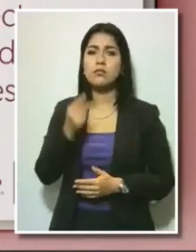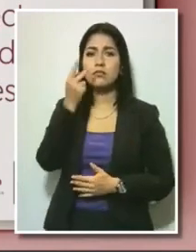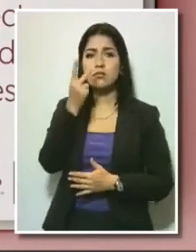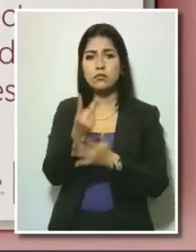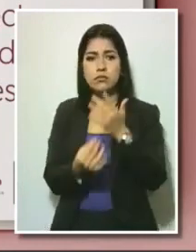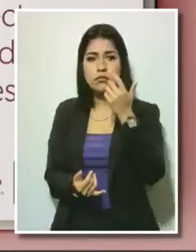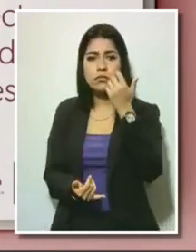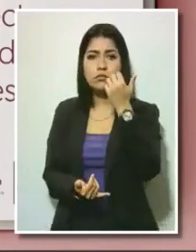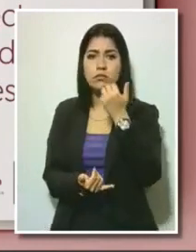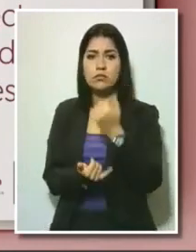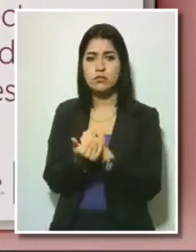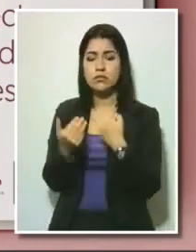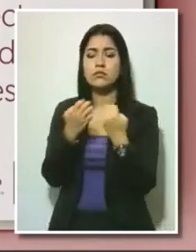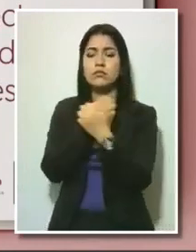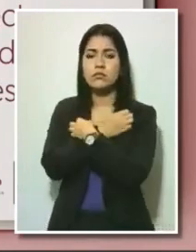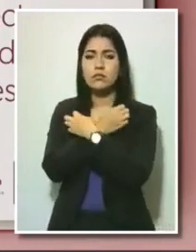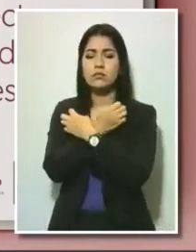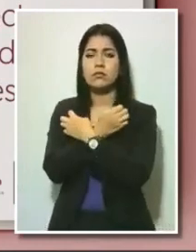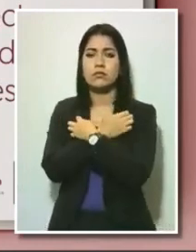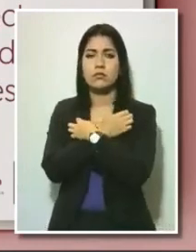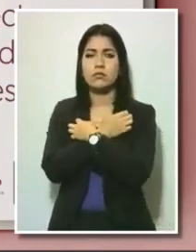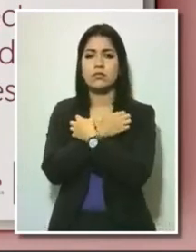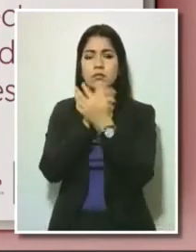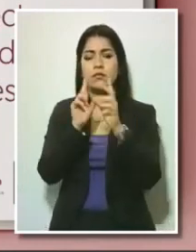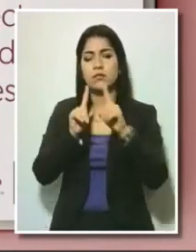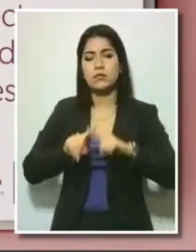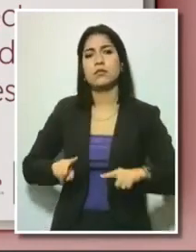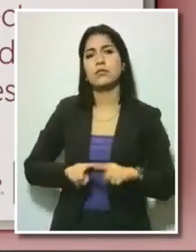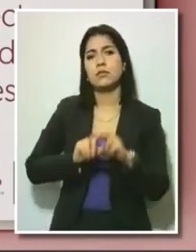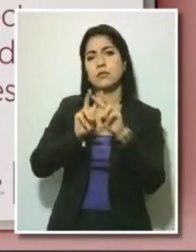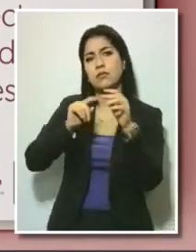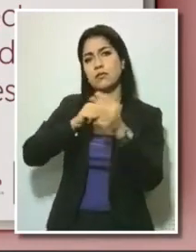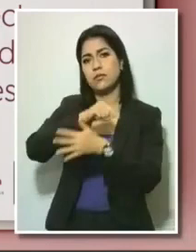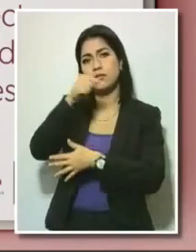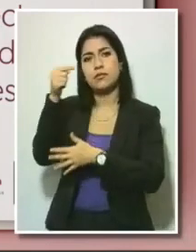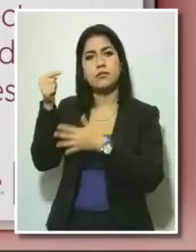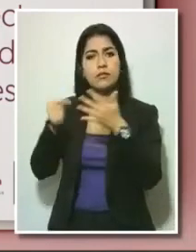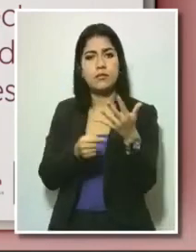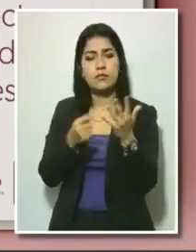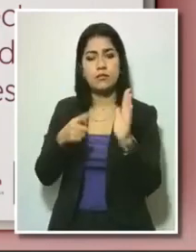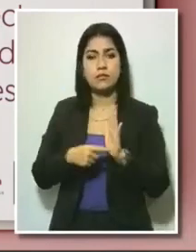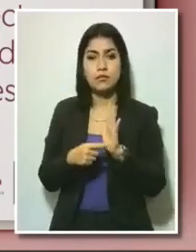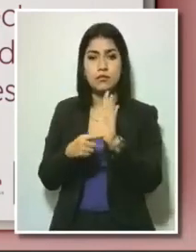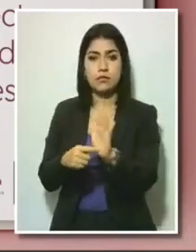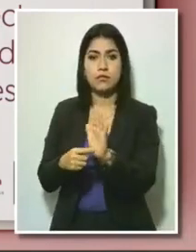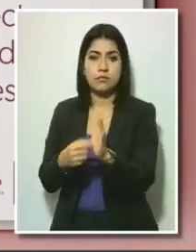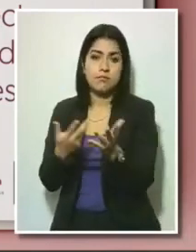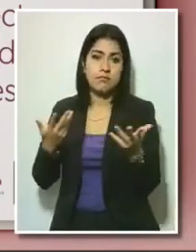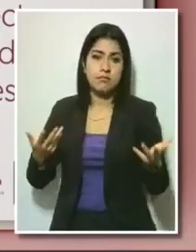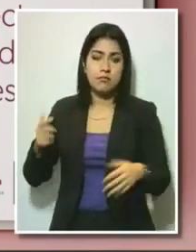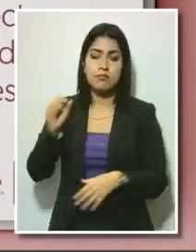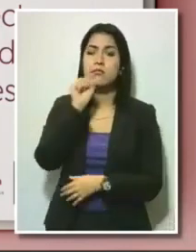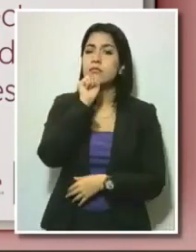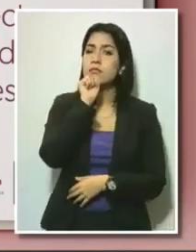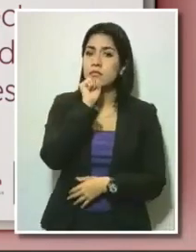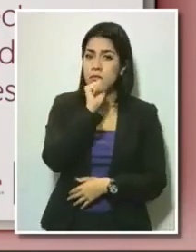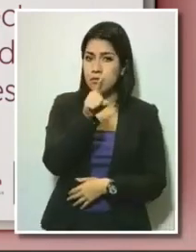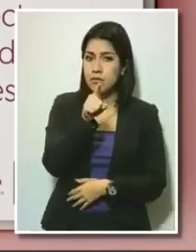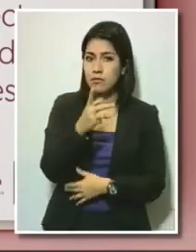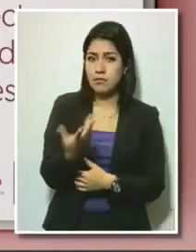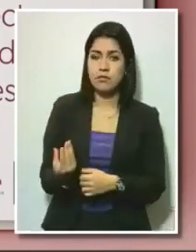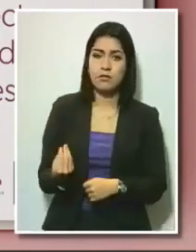proyecto educativo ha tenido varios ejes que se sistematiza en esta flor y que además incluye